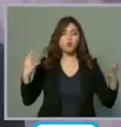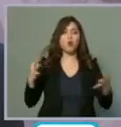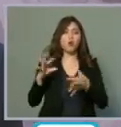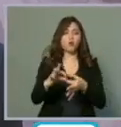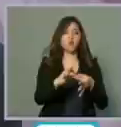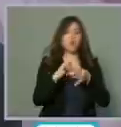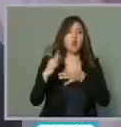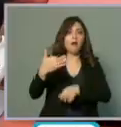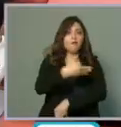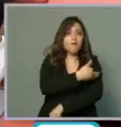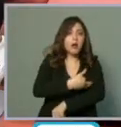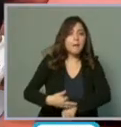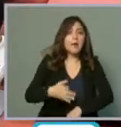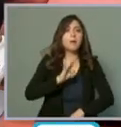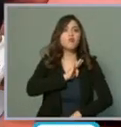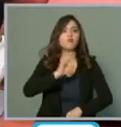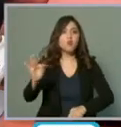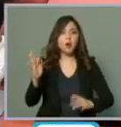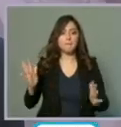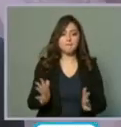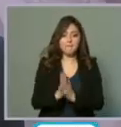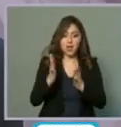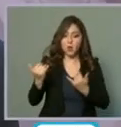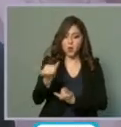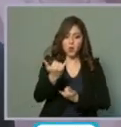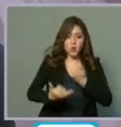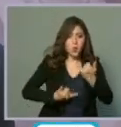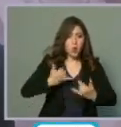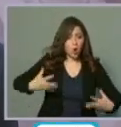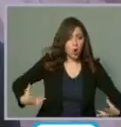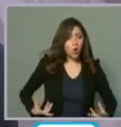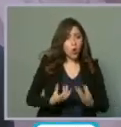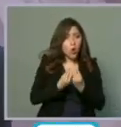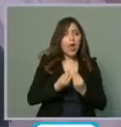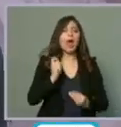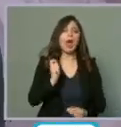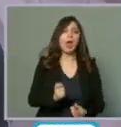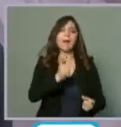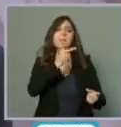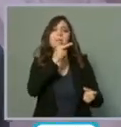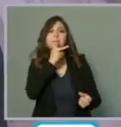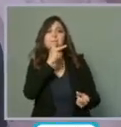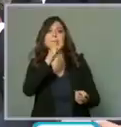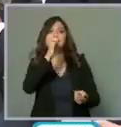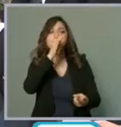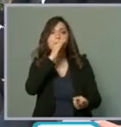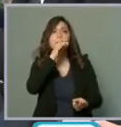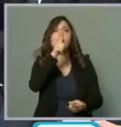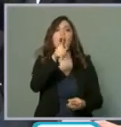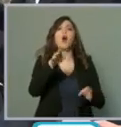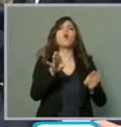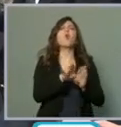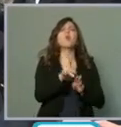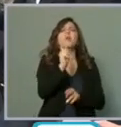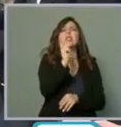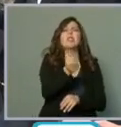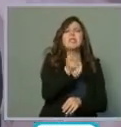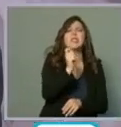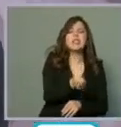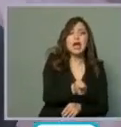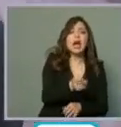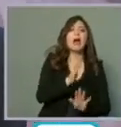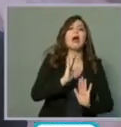familia puedan participar, Claro. pues es a todo dar. Bien padre que la mamá, el papá aprendan a jugar los videojuegos y que tengan